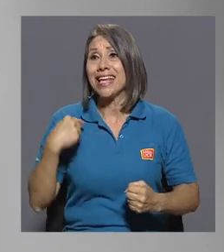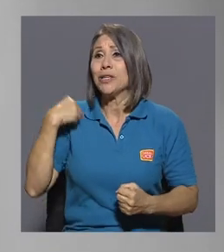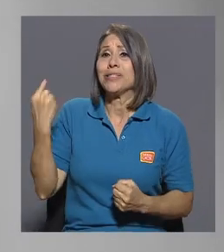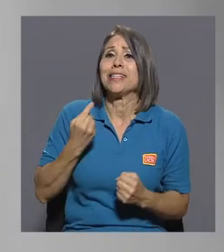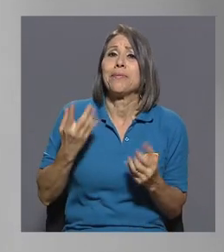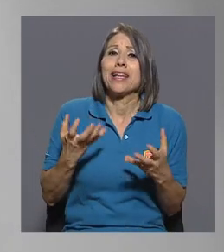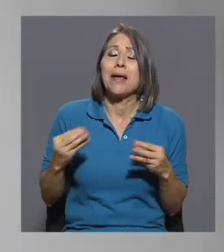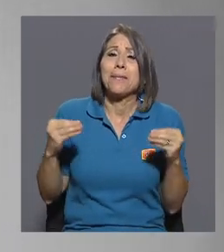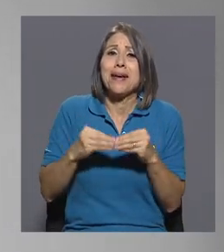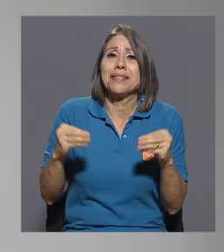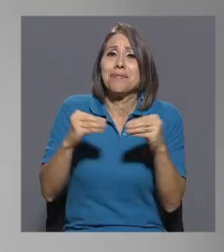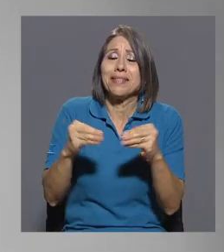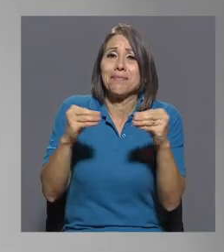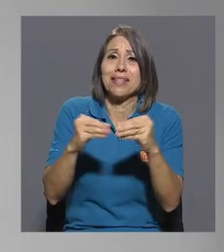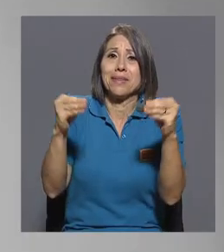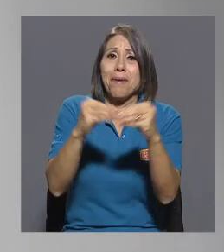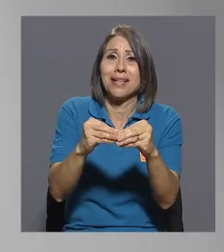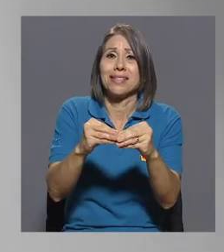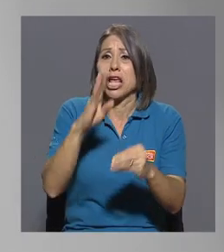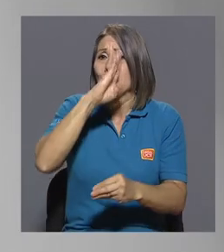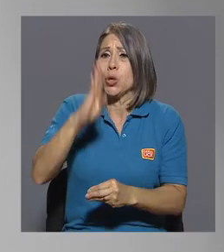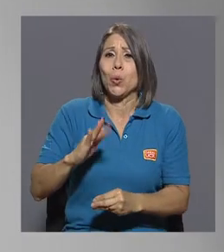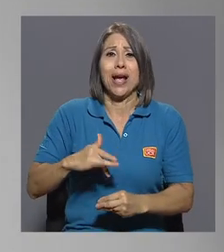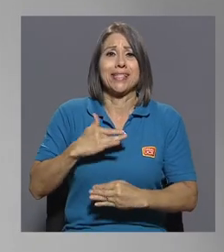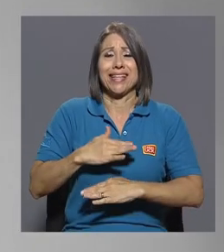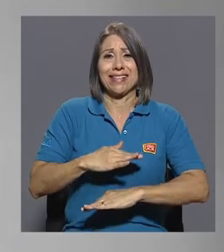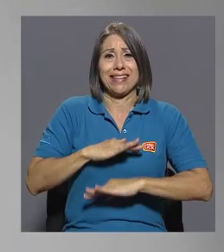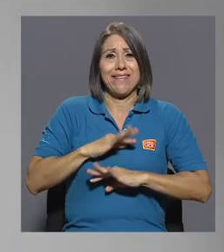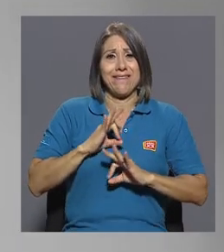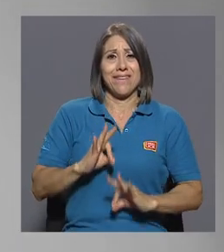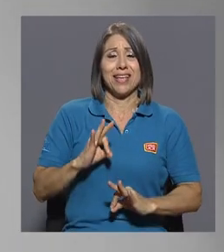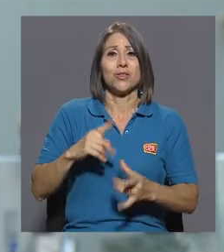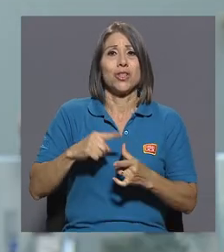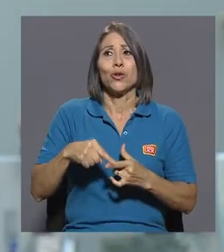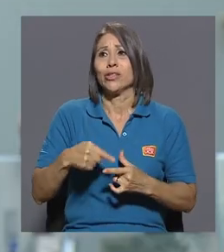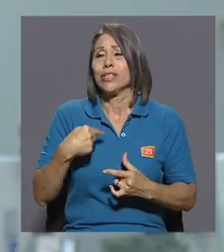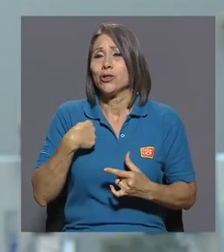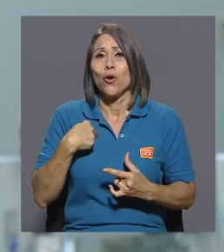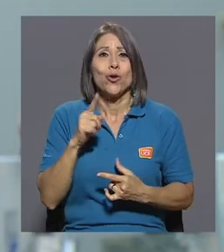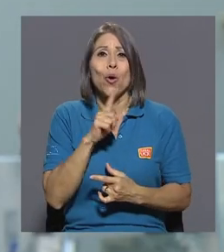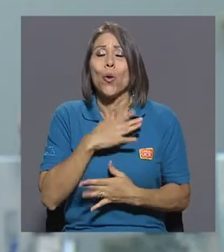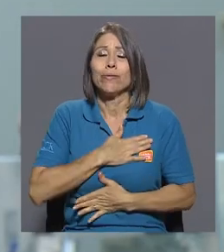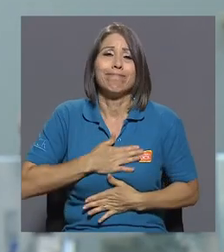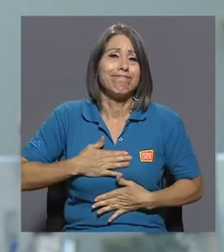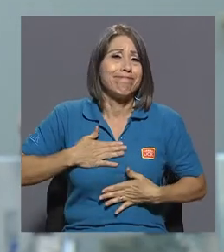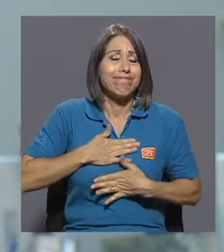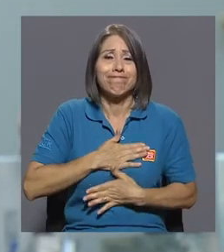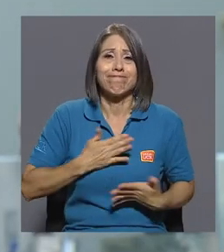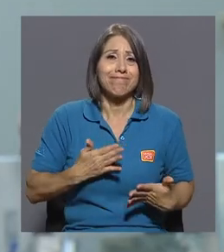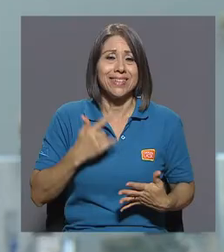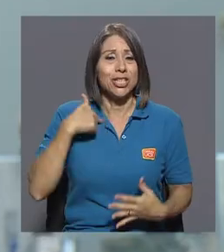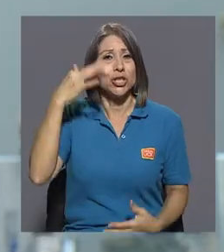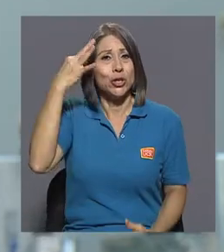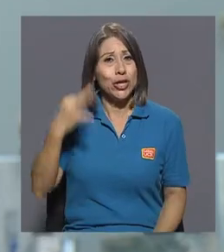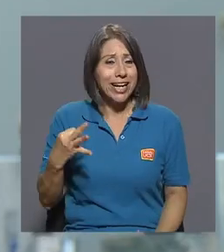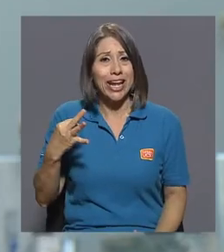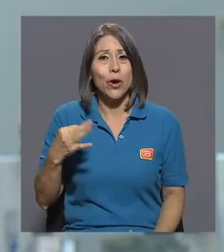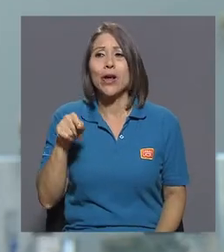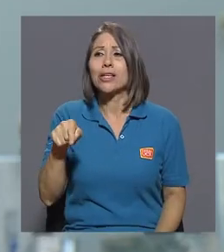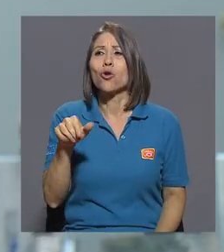y más y más y nunca estar satisfecho con lo que tenía. Entonces, uh-huh, creo que casi que se convirtió en